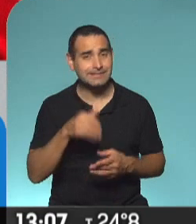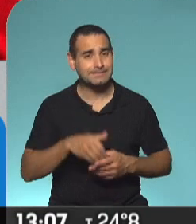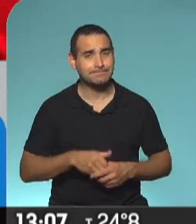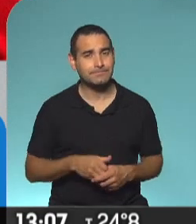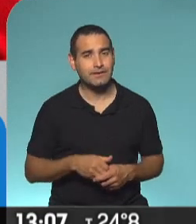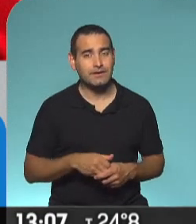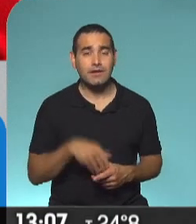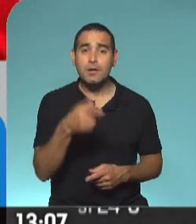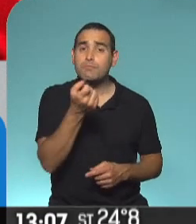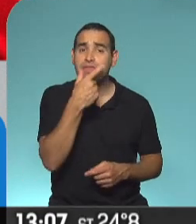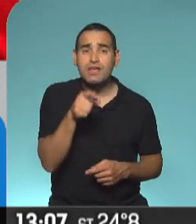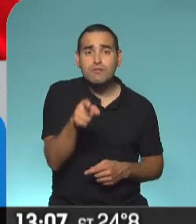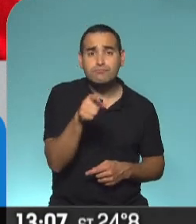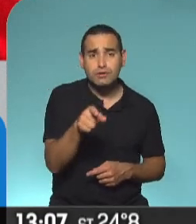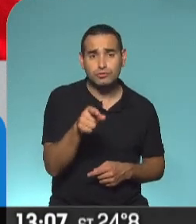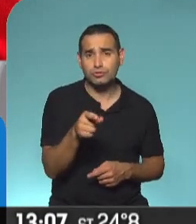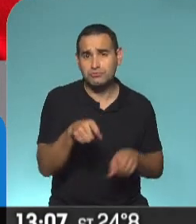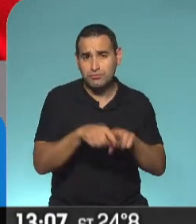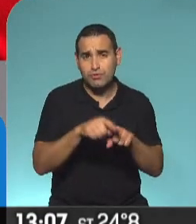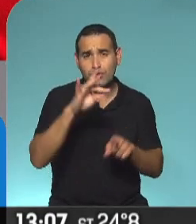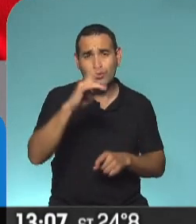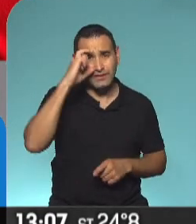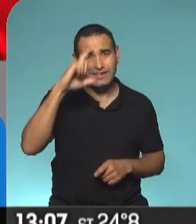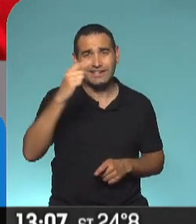la dexametasona es el famoso Decadrón, ¿verdad?